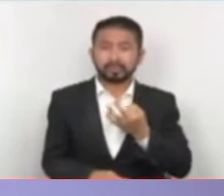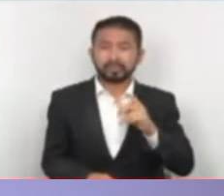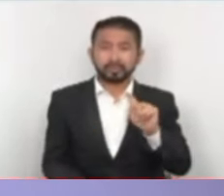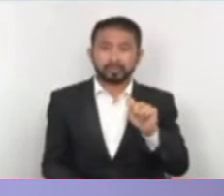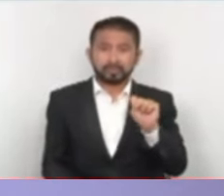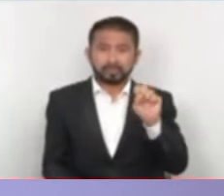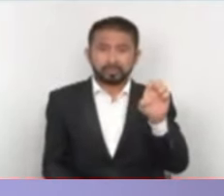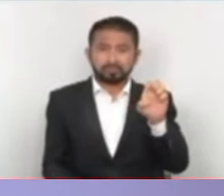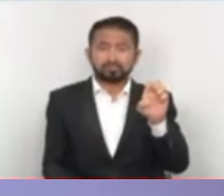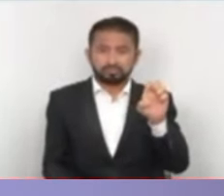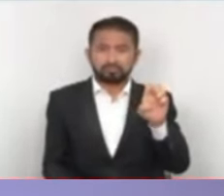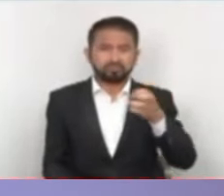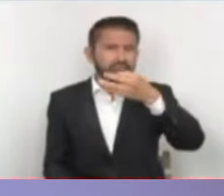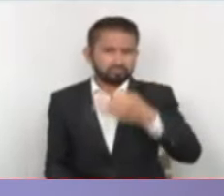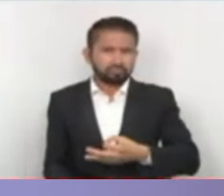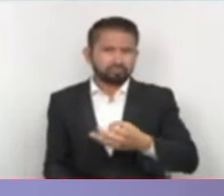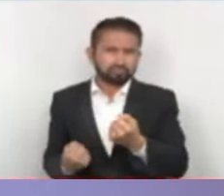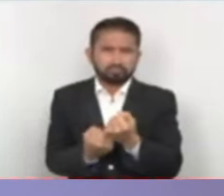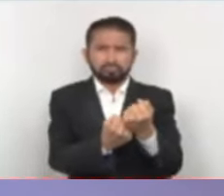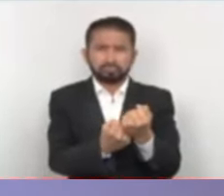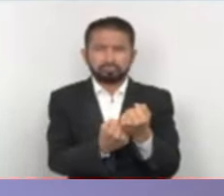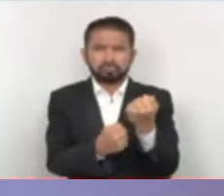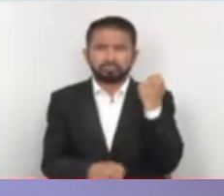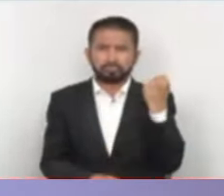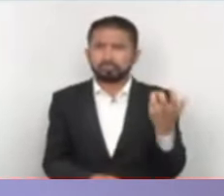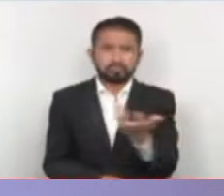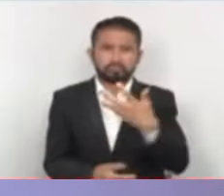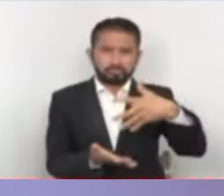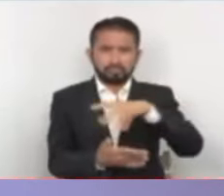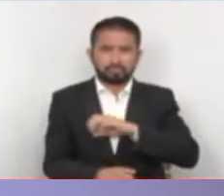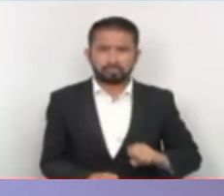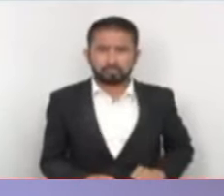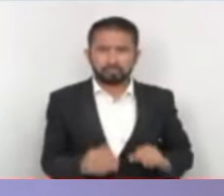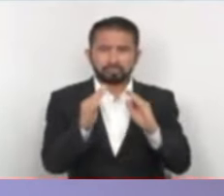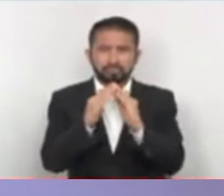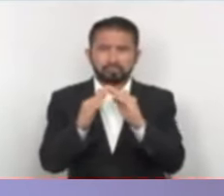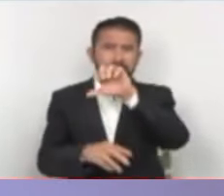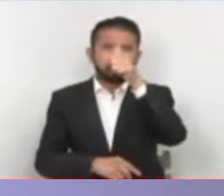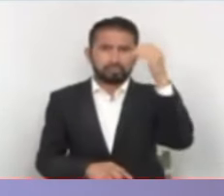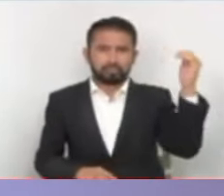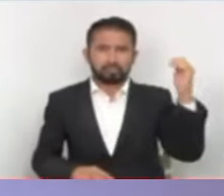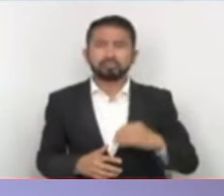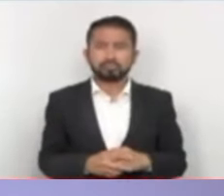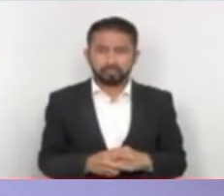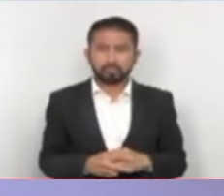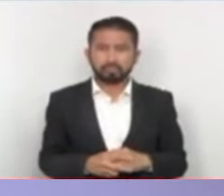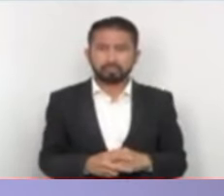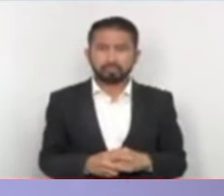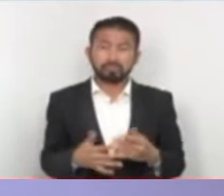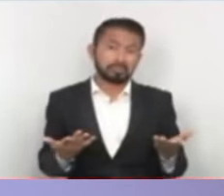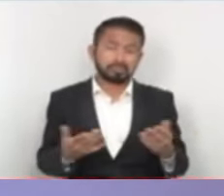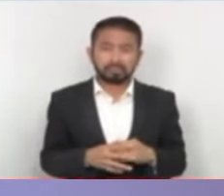Tribunal Supremo Electoral que le dé la importancia debida a nuestros hermanos en el exterior, porque al